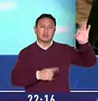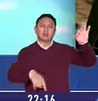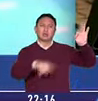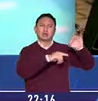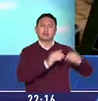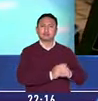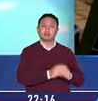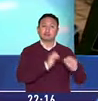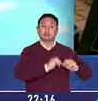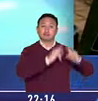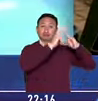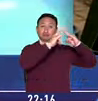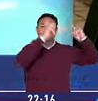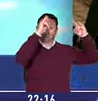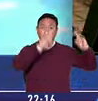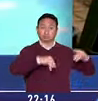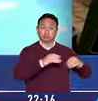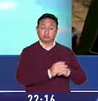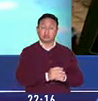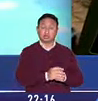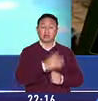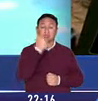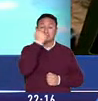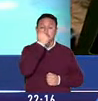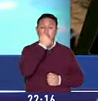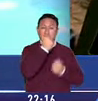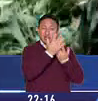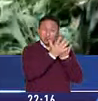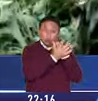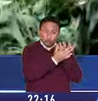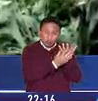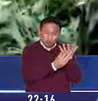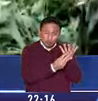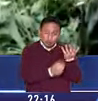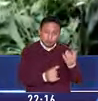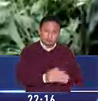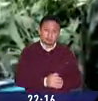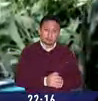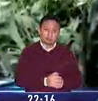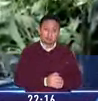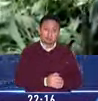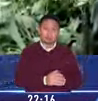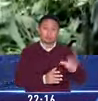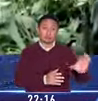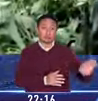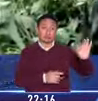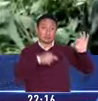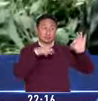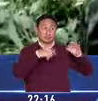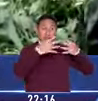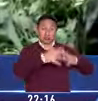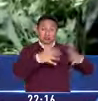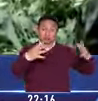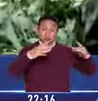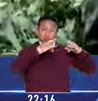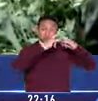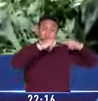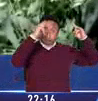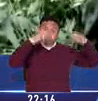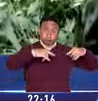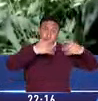un cristalizadero de refinamiento de pasta base de cocaína. Hemos encontrado este mega laboratorio